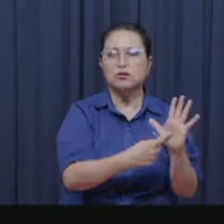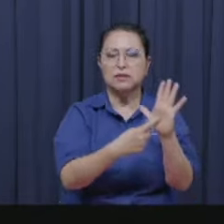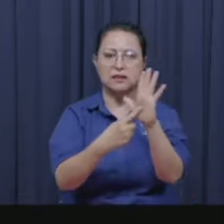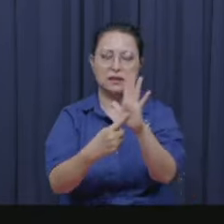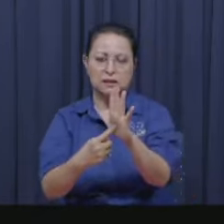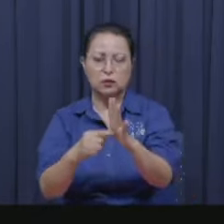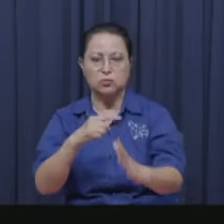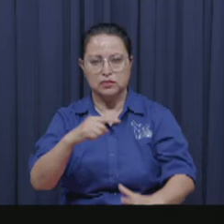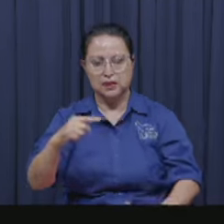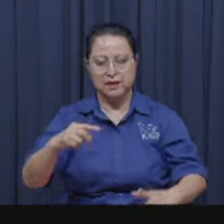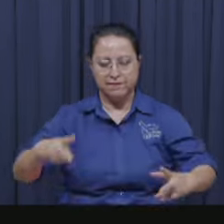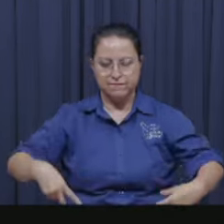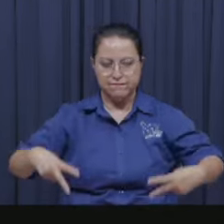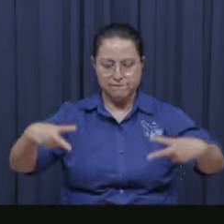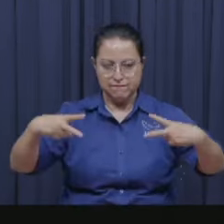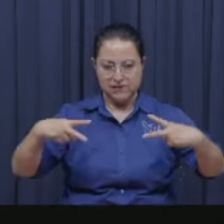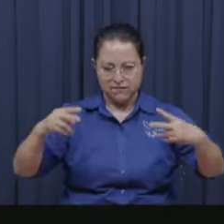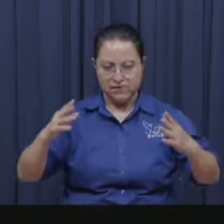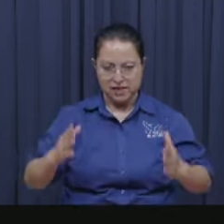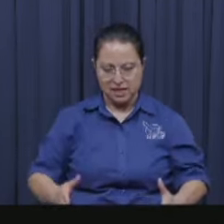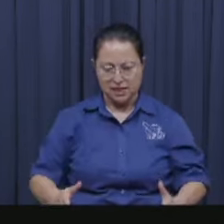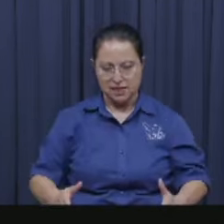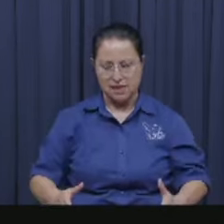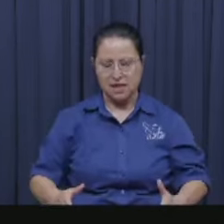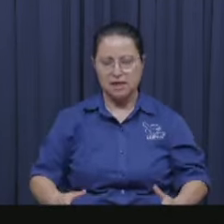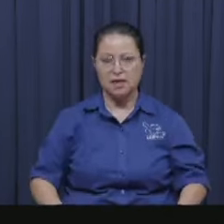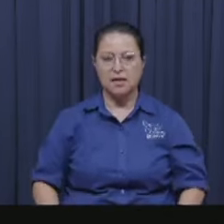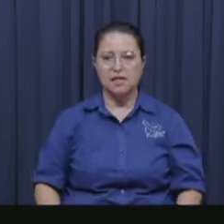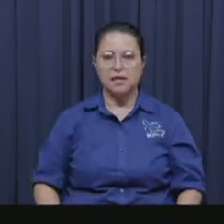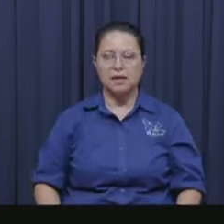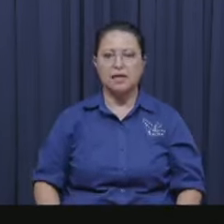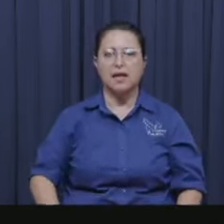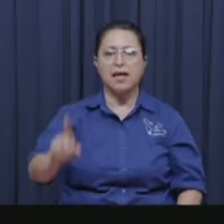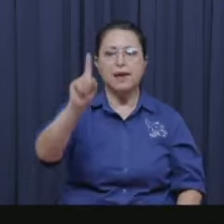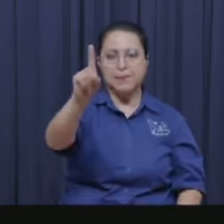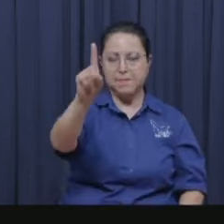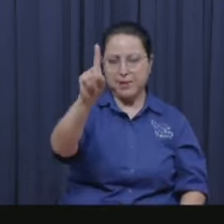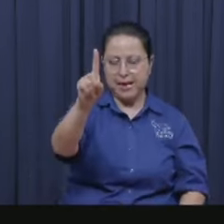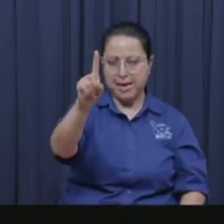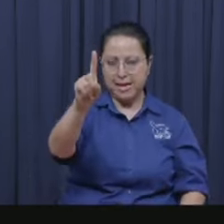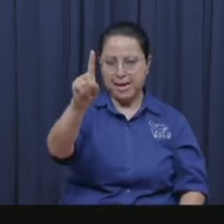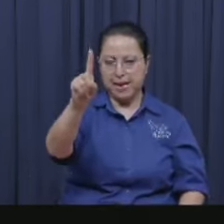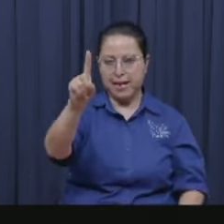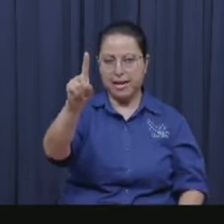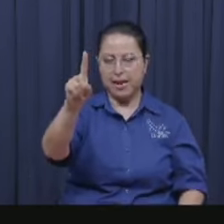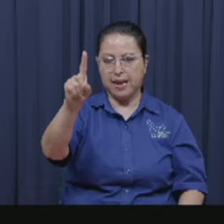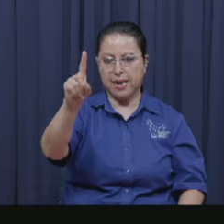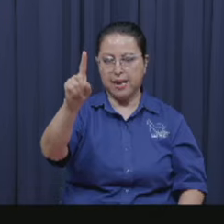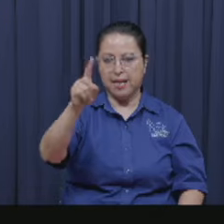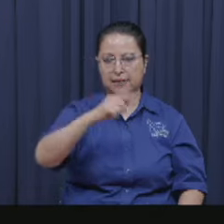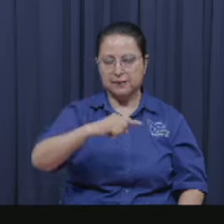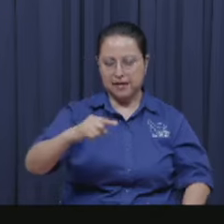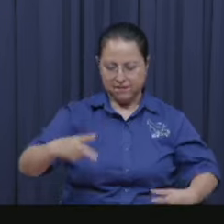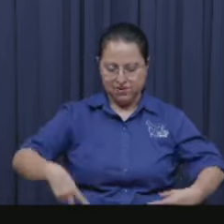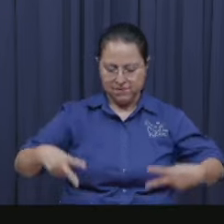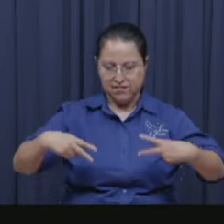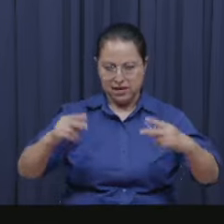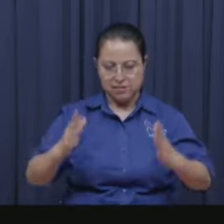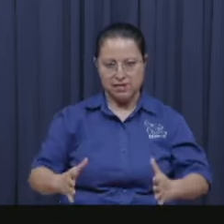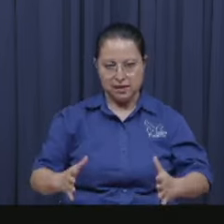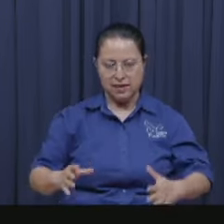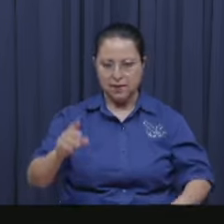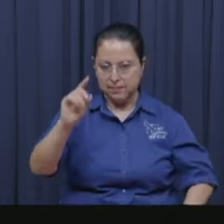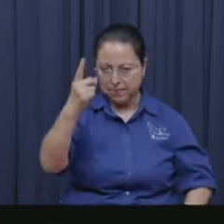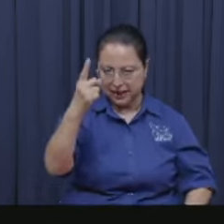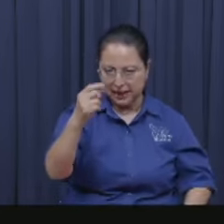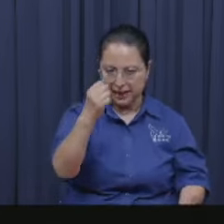cuatro. El primero de los seres vivientes, ahorita lo vamos a ver, el primer ser viviente presenta el primer